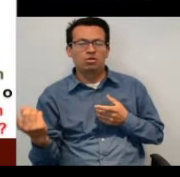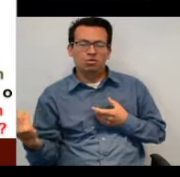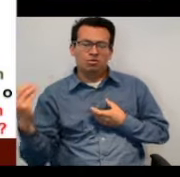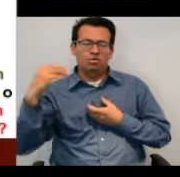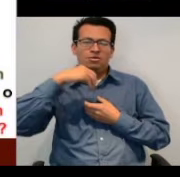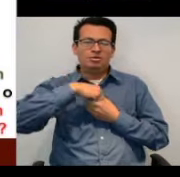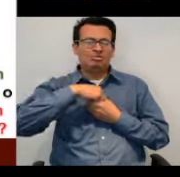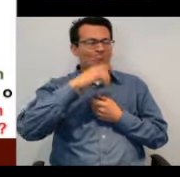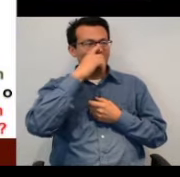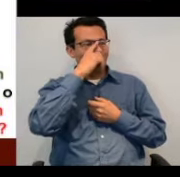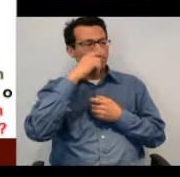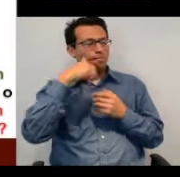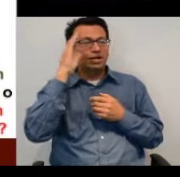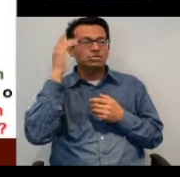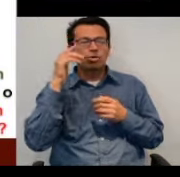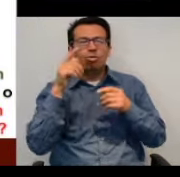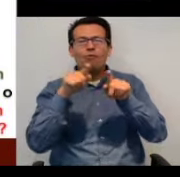manera integrados.